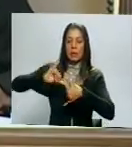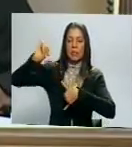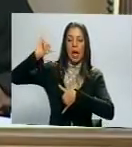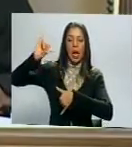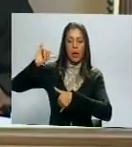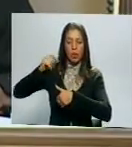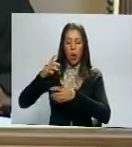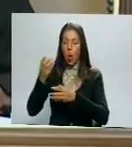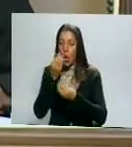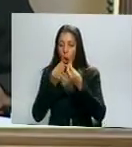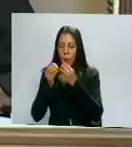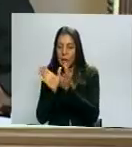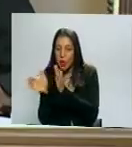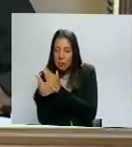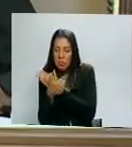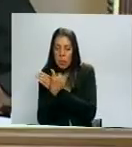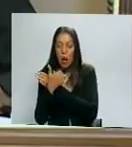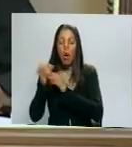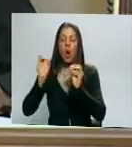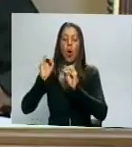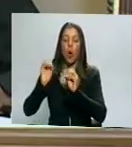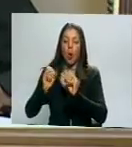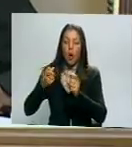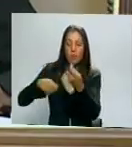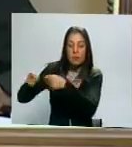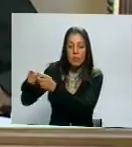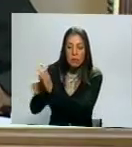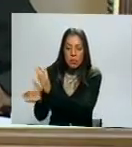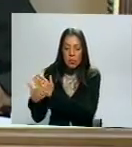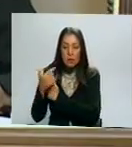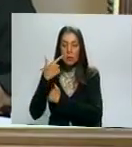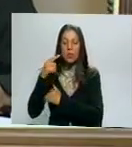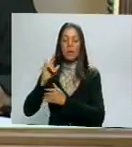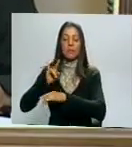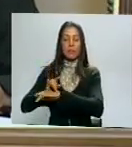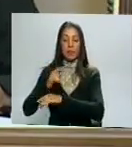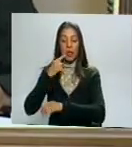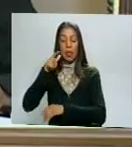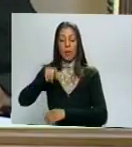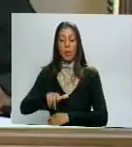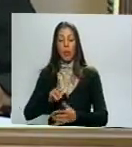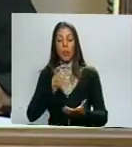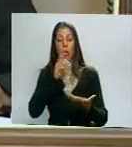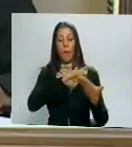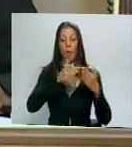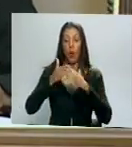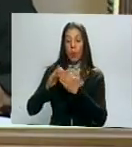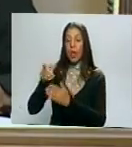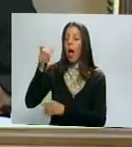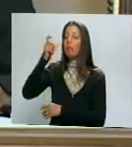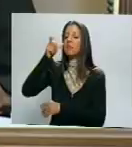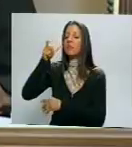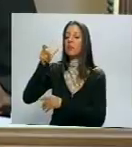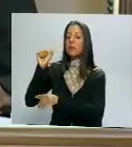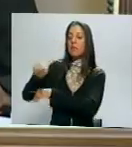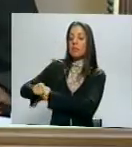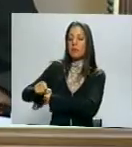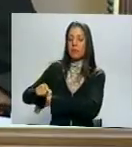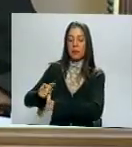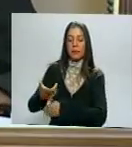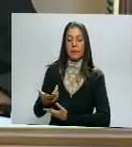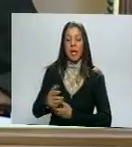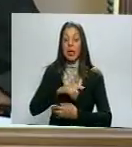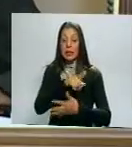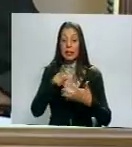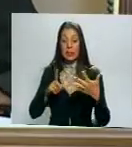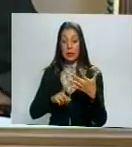el acaparamiento, el contrabando y la usura mediante la participación protagónica y la organización del poder popular.